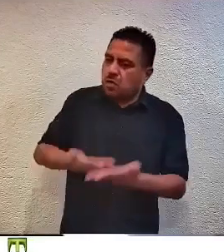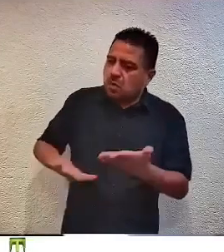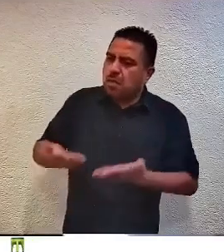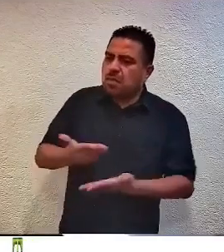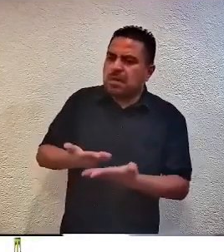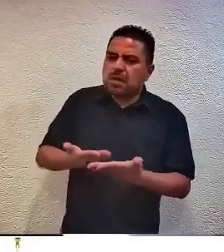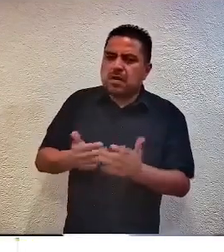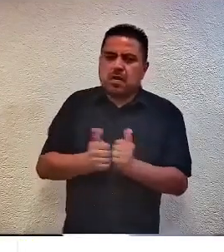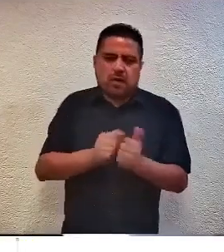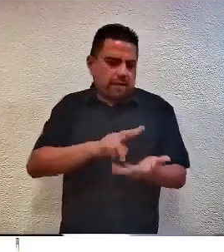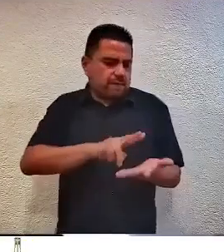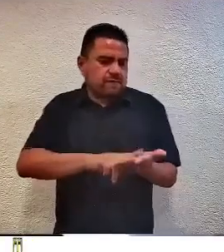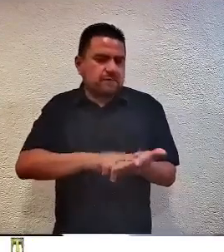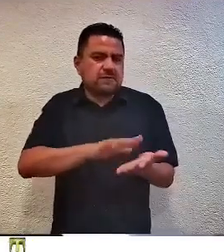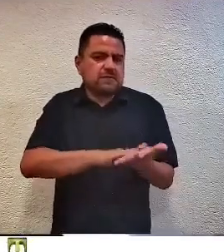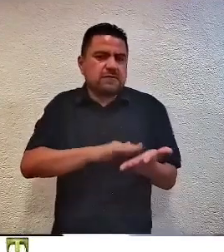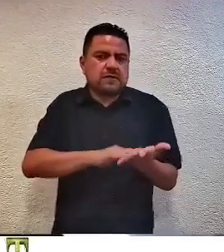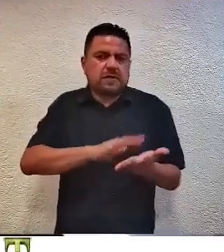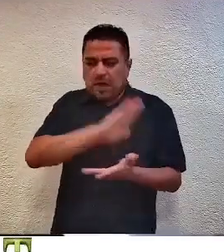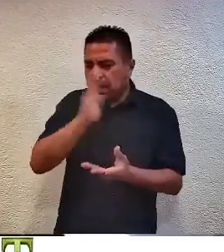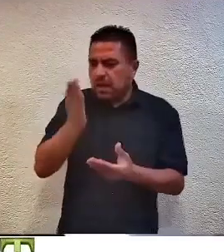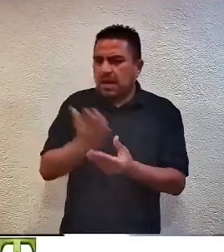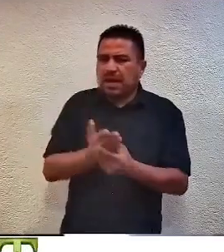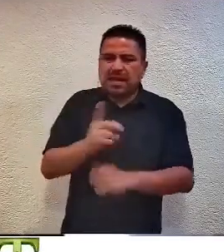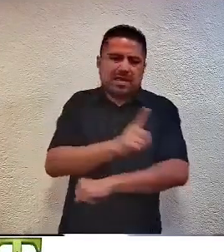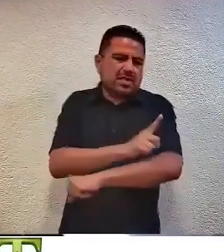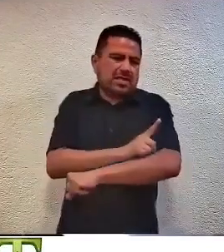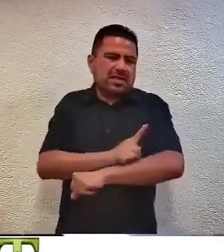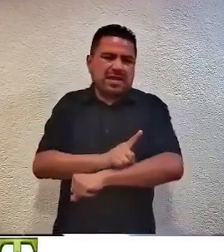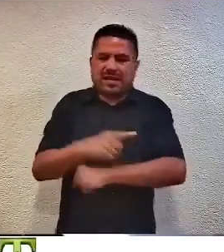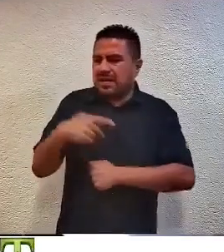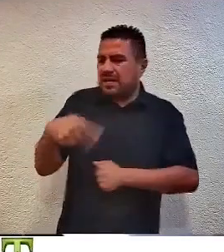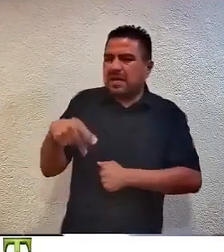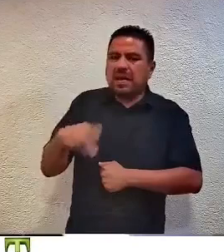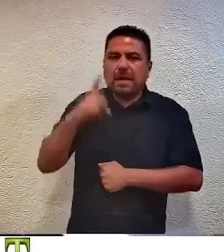valoración de esa documental expedida por los delegados porque se le